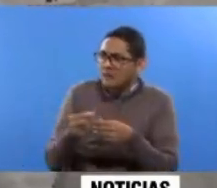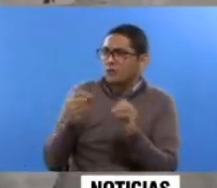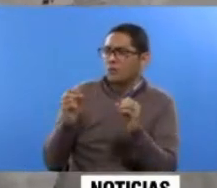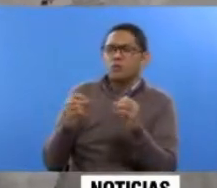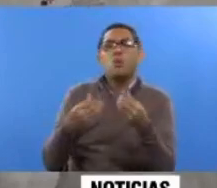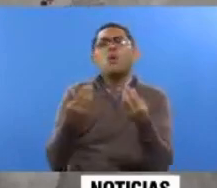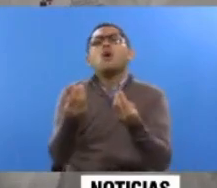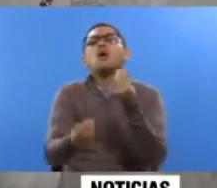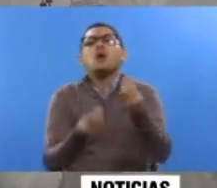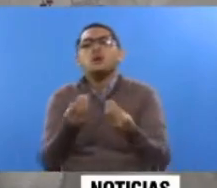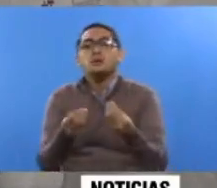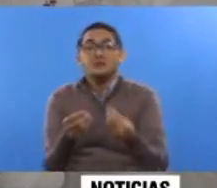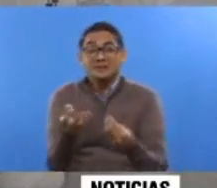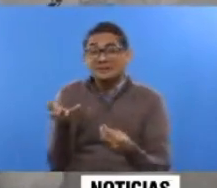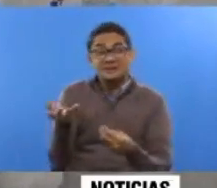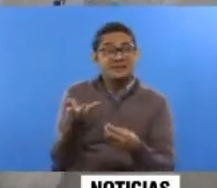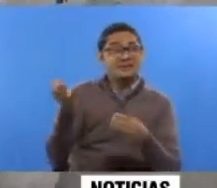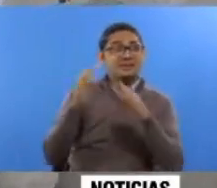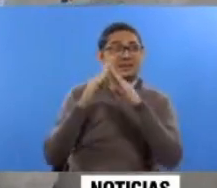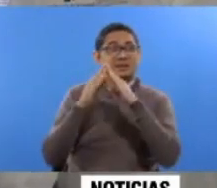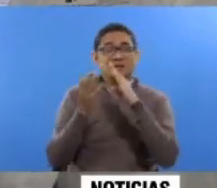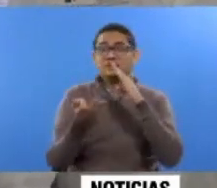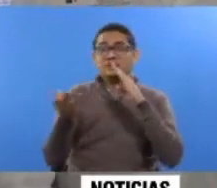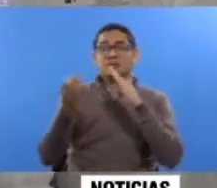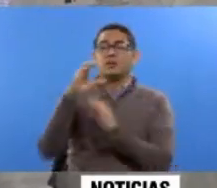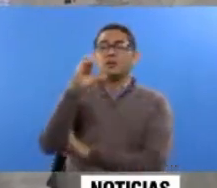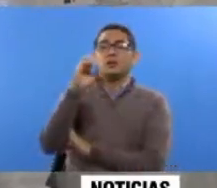vayan a su junta comunal, es un edificio,